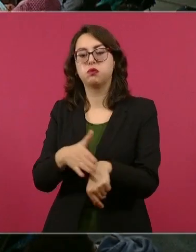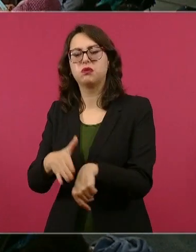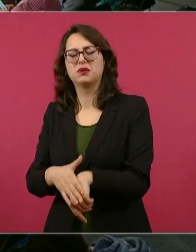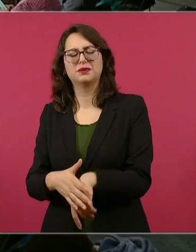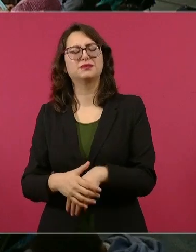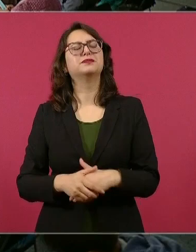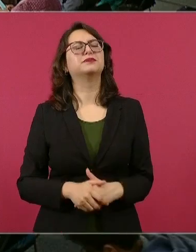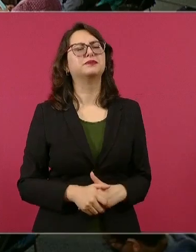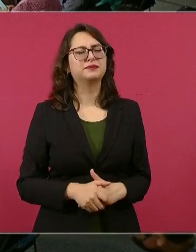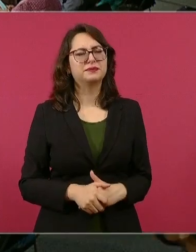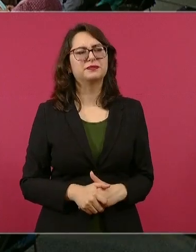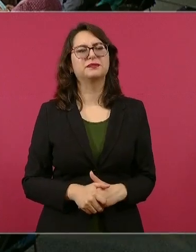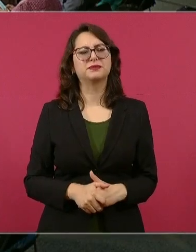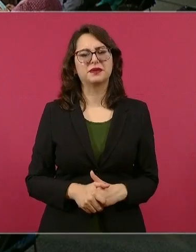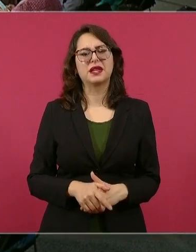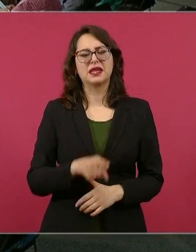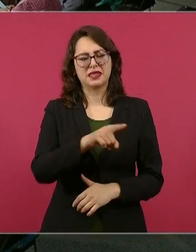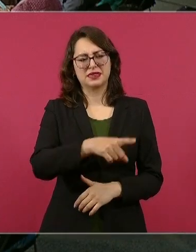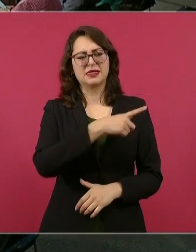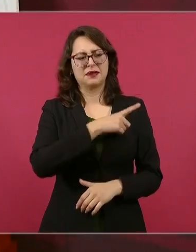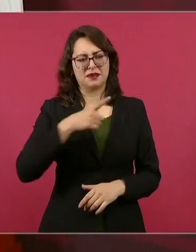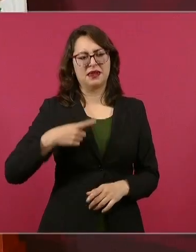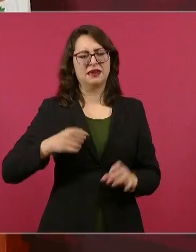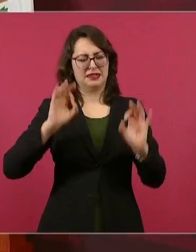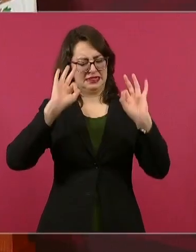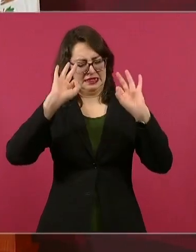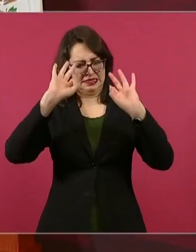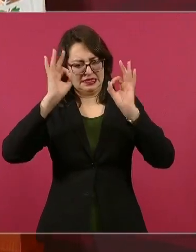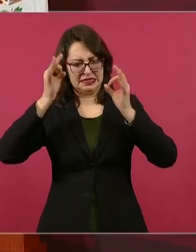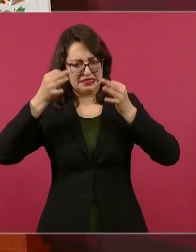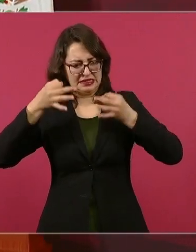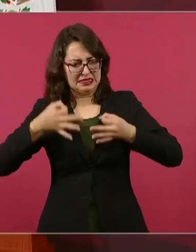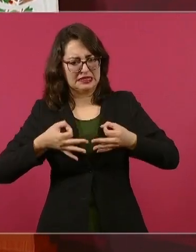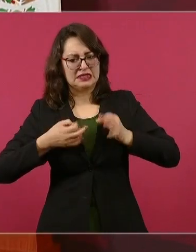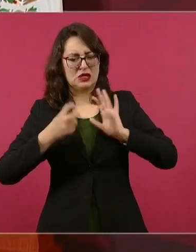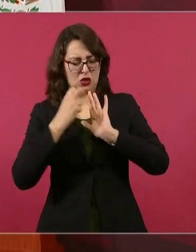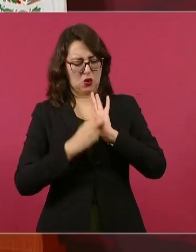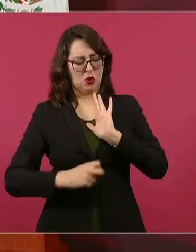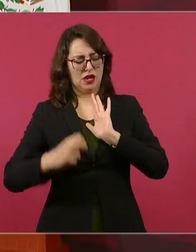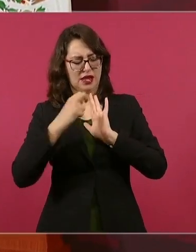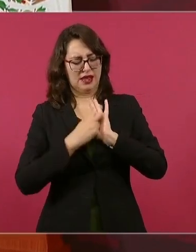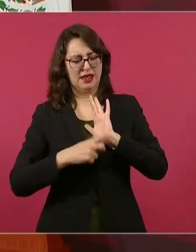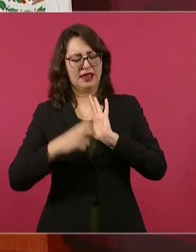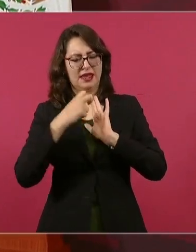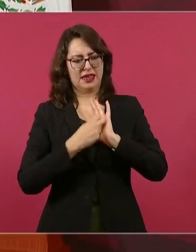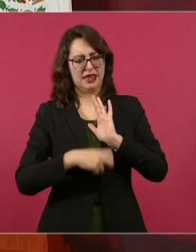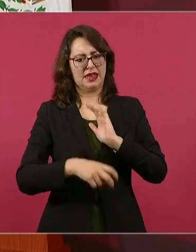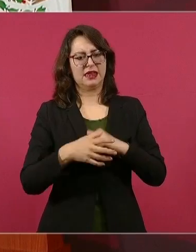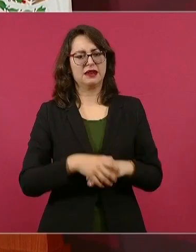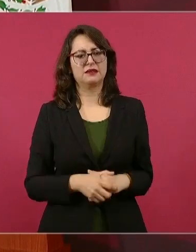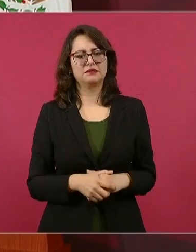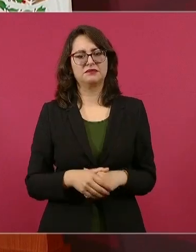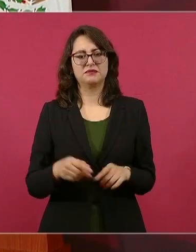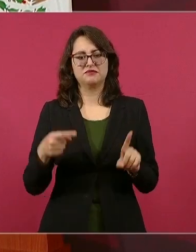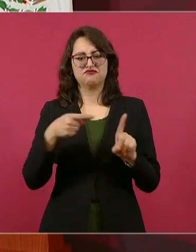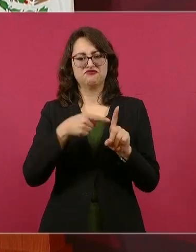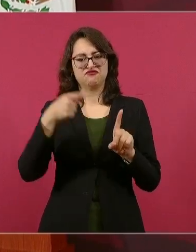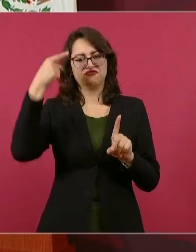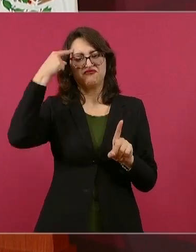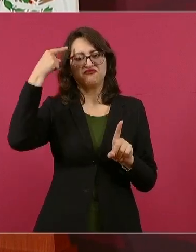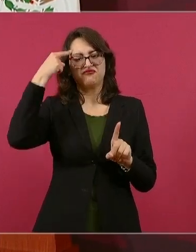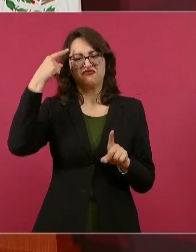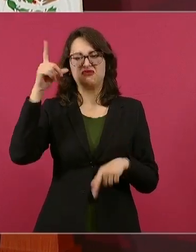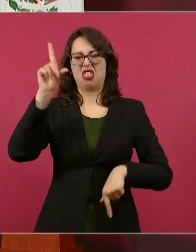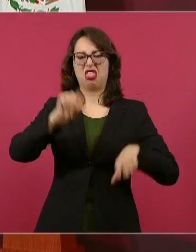ella debería de ser autocrítica, porque este pensamiento no les ayuda,